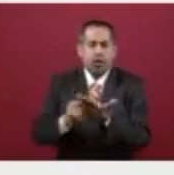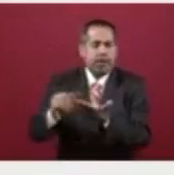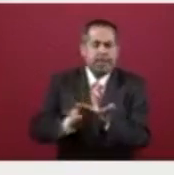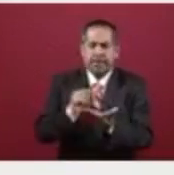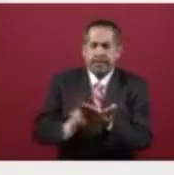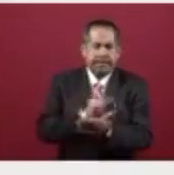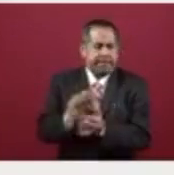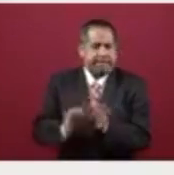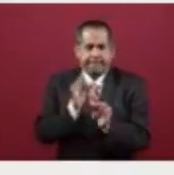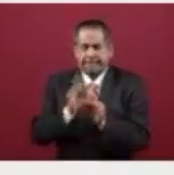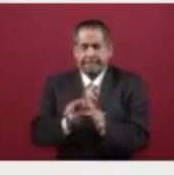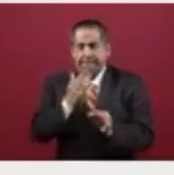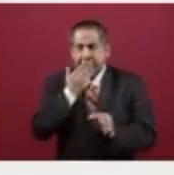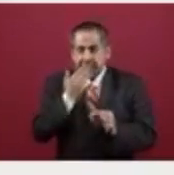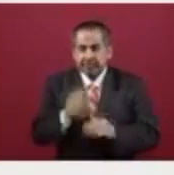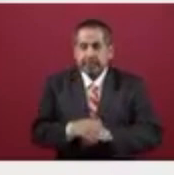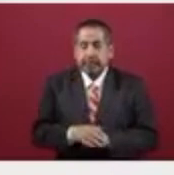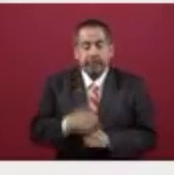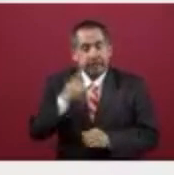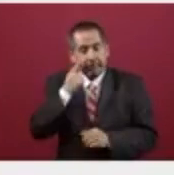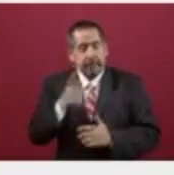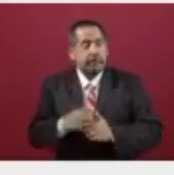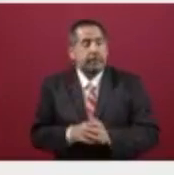de los